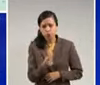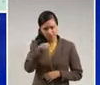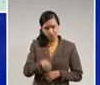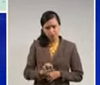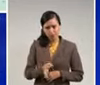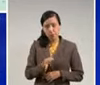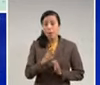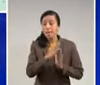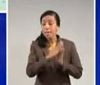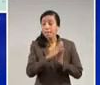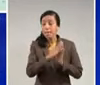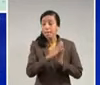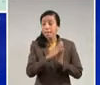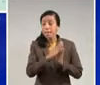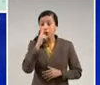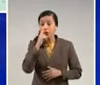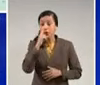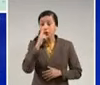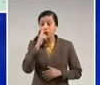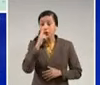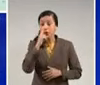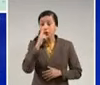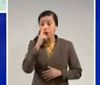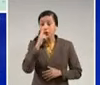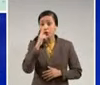mes de noviembre se confirmaron